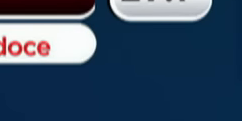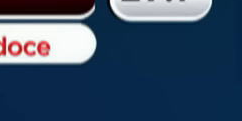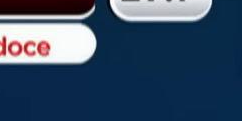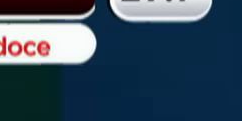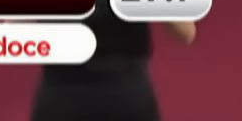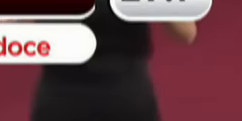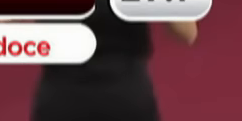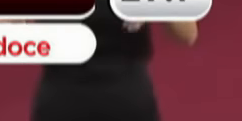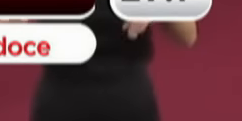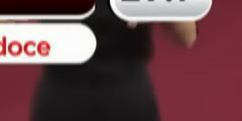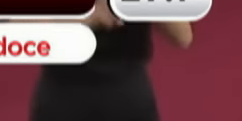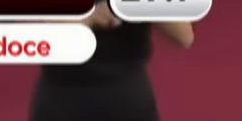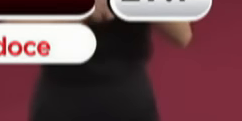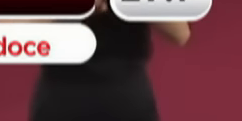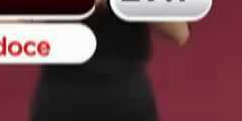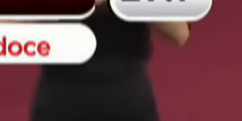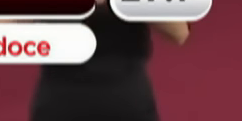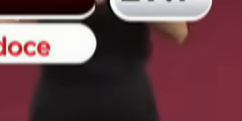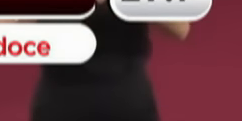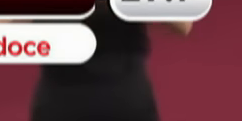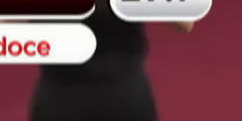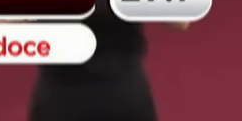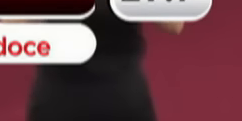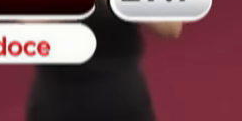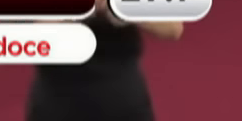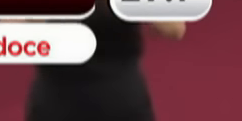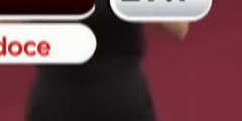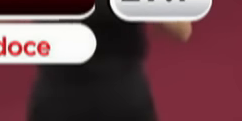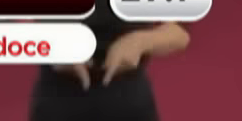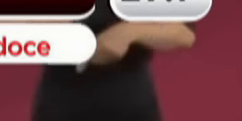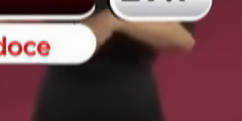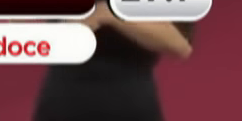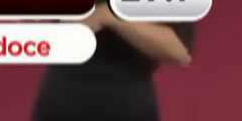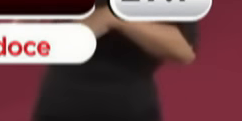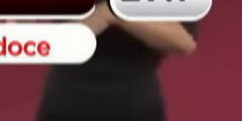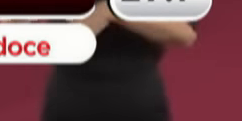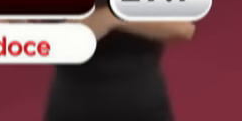los hechos. De nuestros aliados,